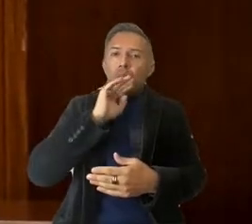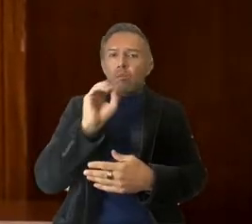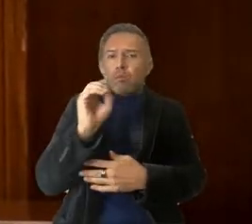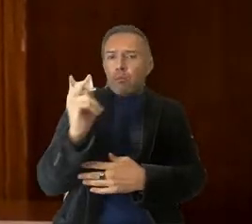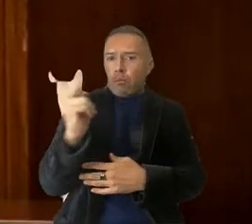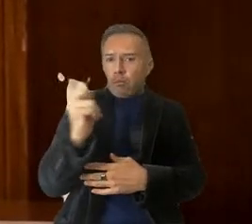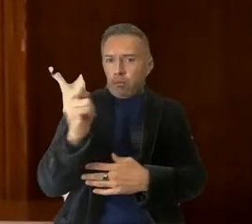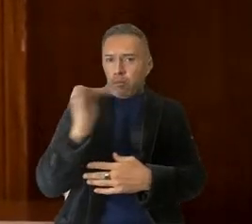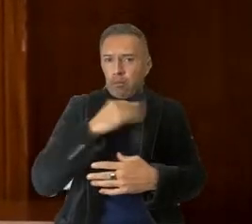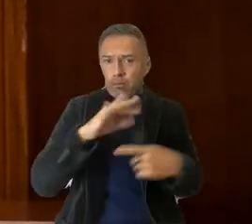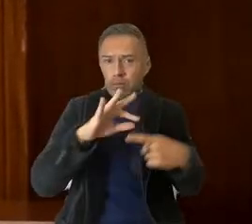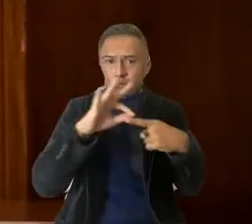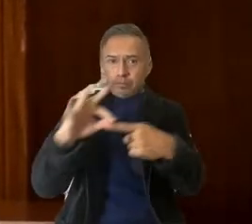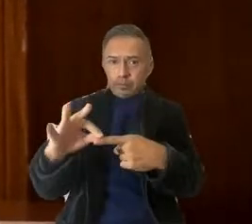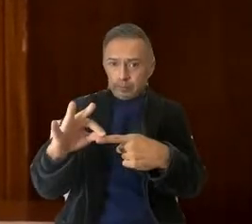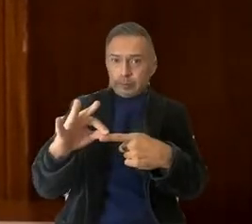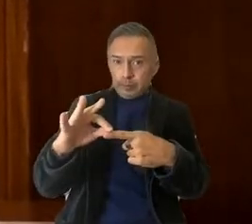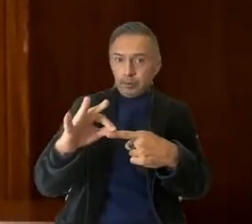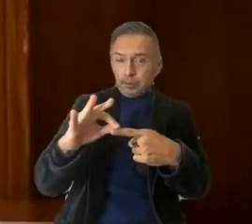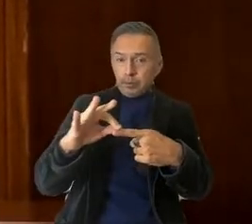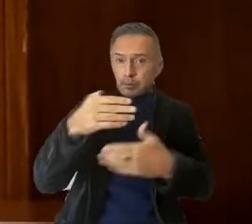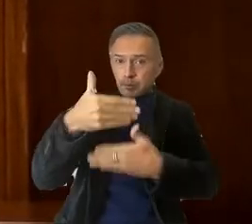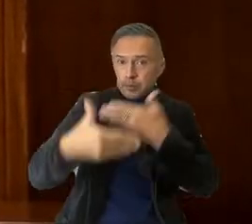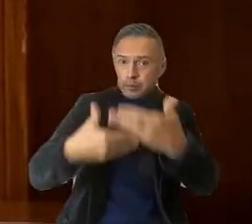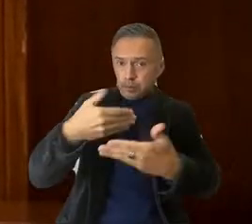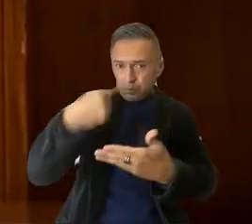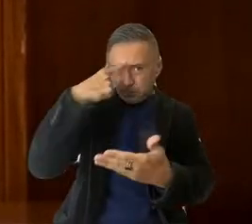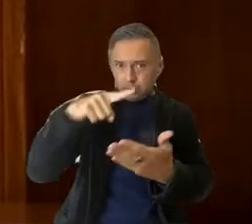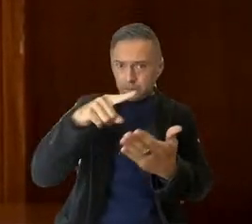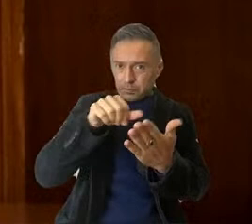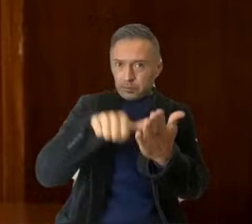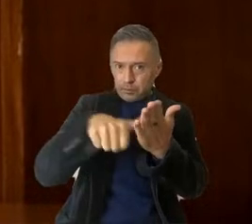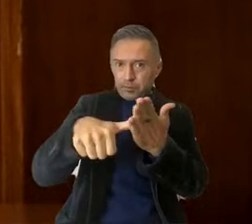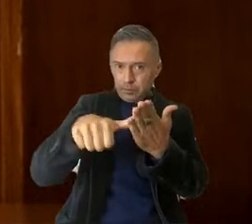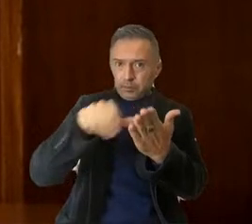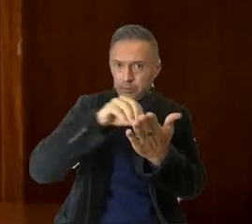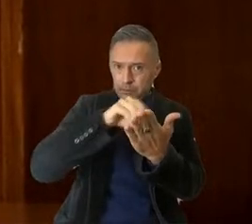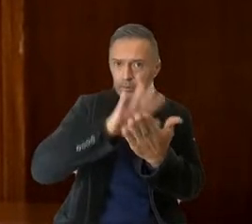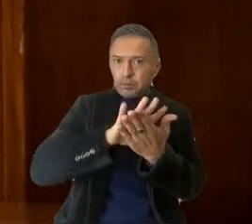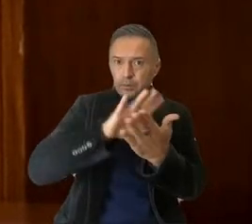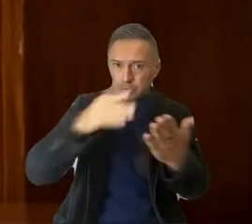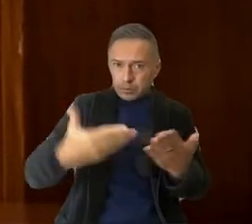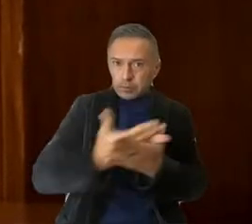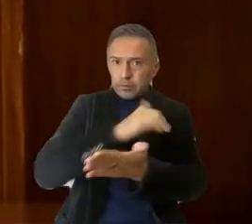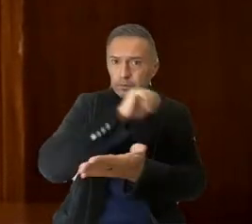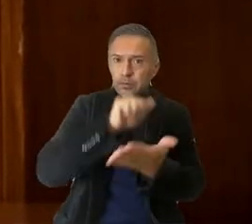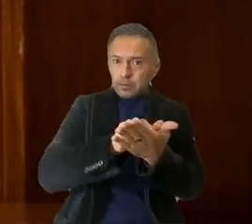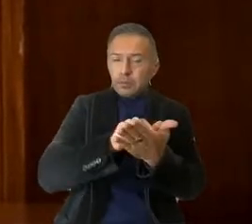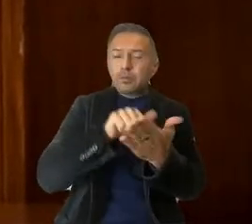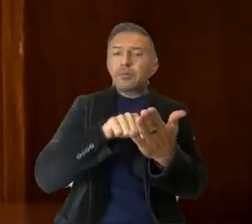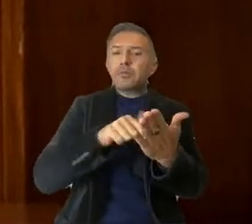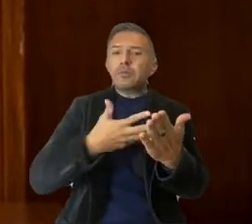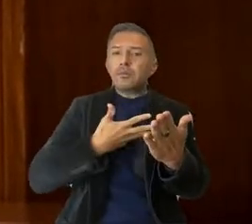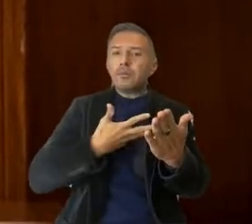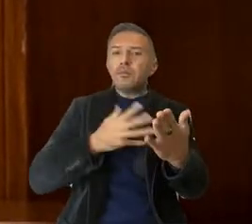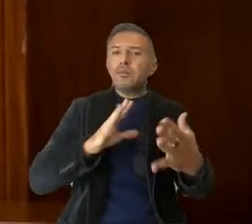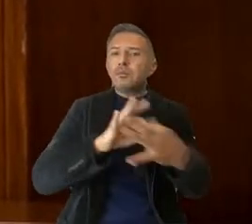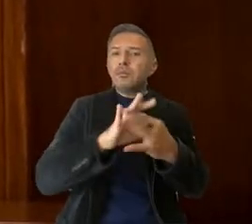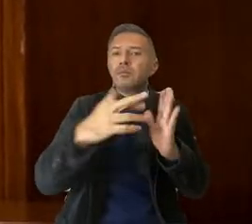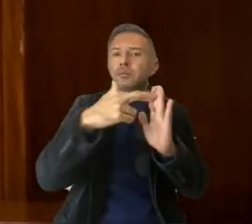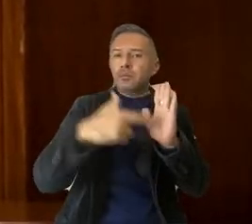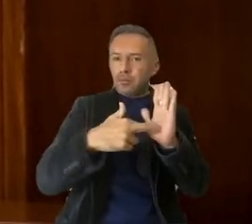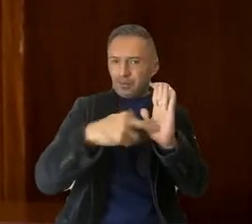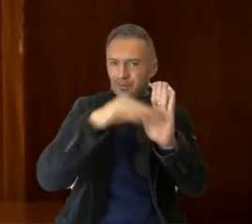la hija para que se registre su nacimiento. El acta contendrá los requisitos establecidos en los artículos